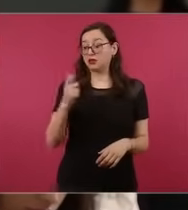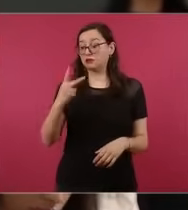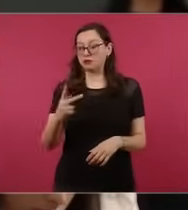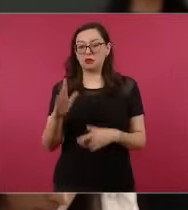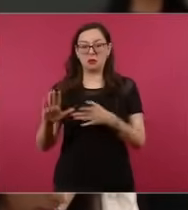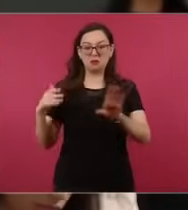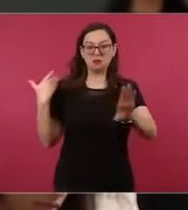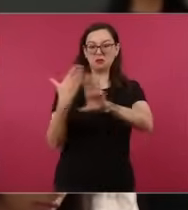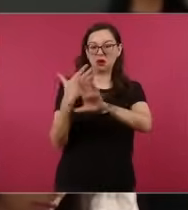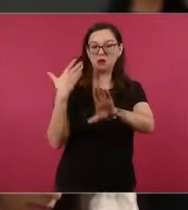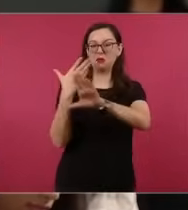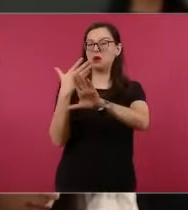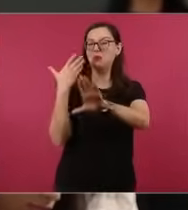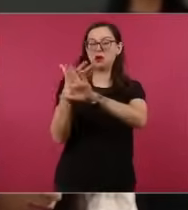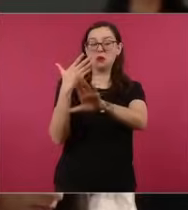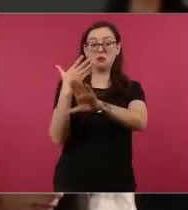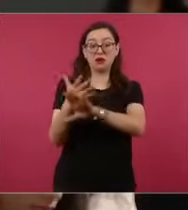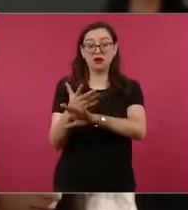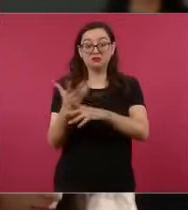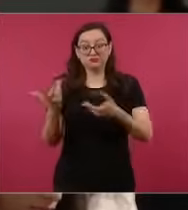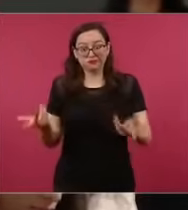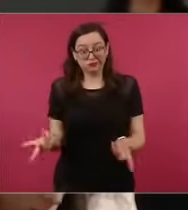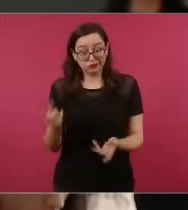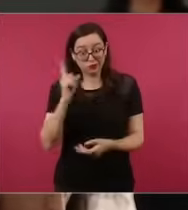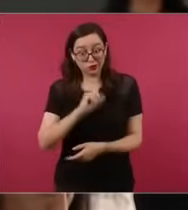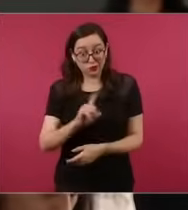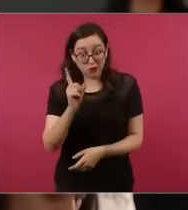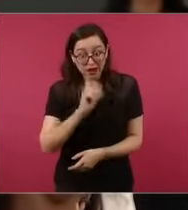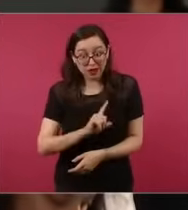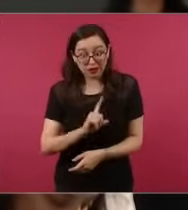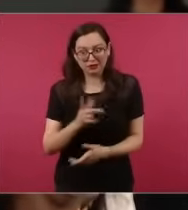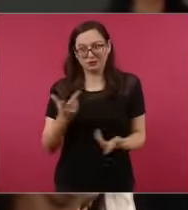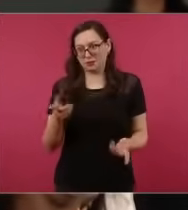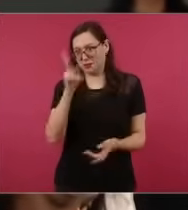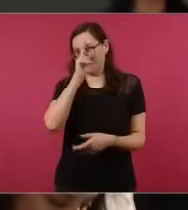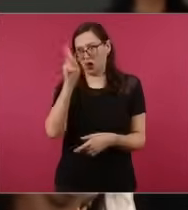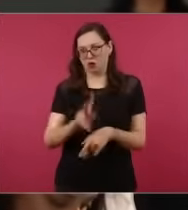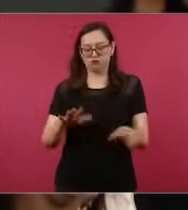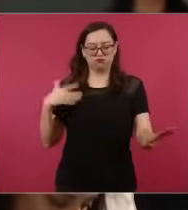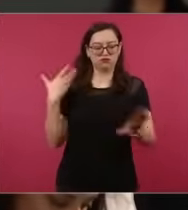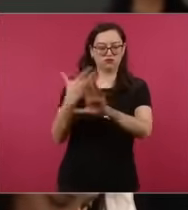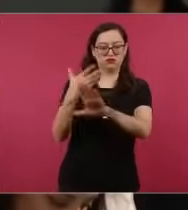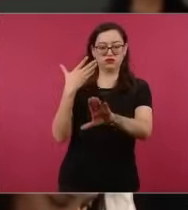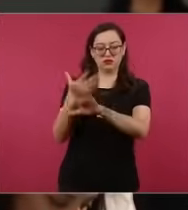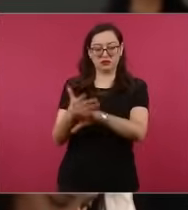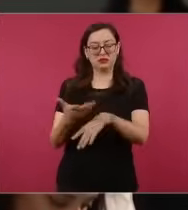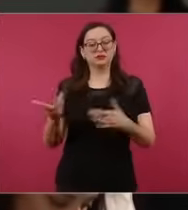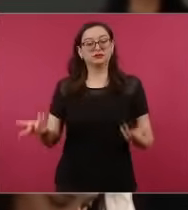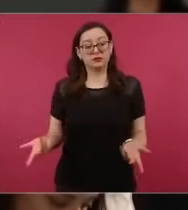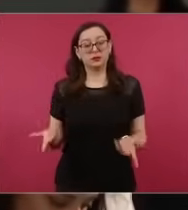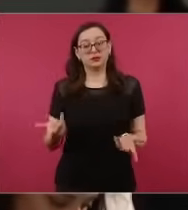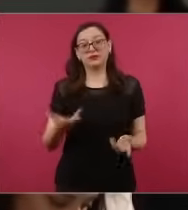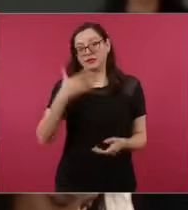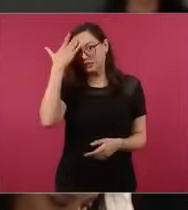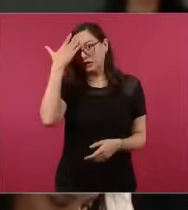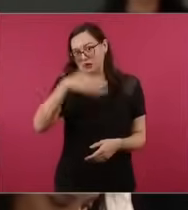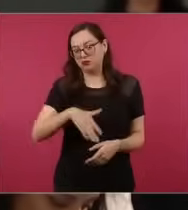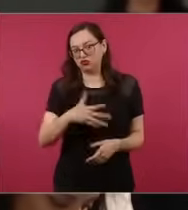tono misógino? Porque creo que es evidente lo grosero de las campañas contra la